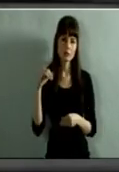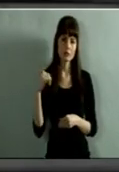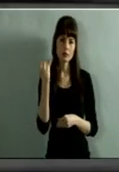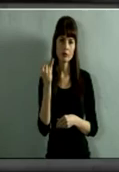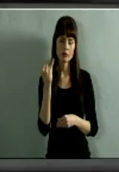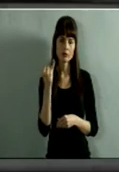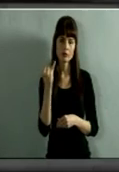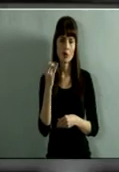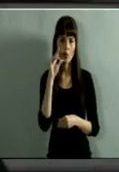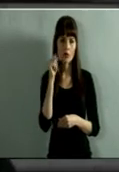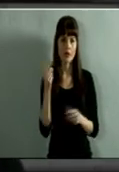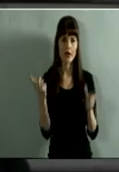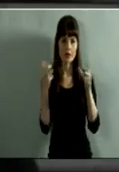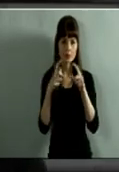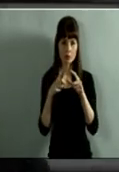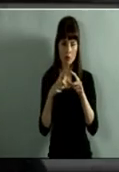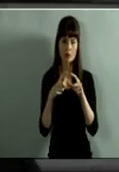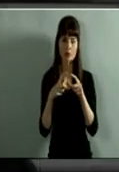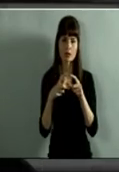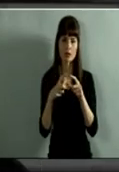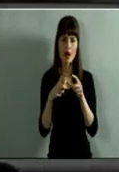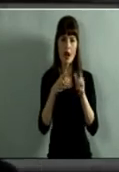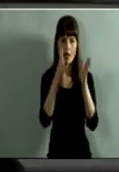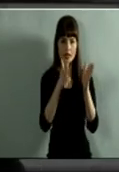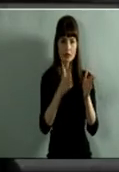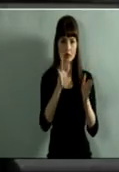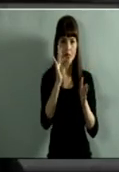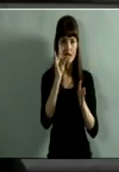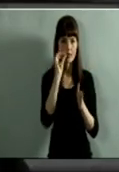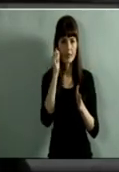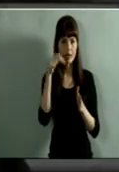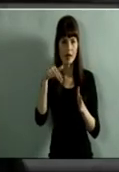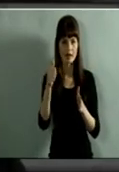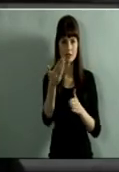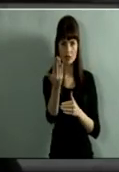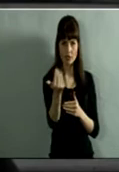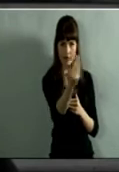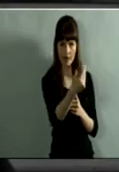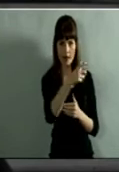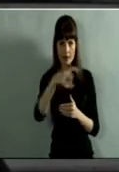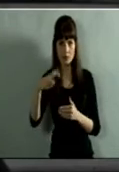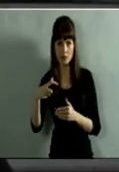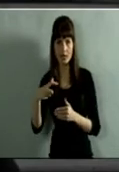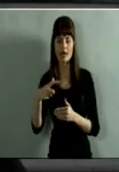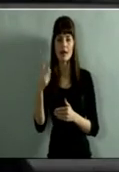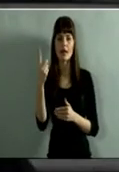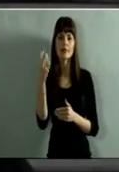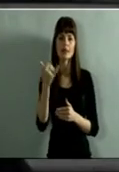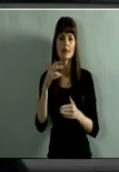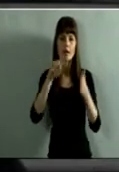pastora llama para que todas aquellas personas que sufren de la vista pasen al frente. Yo en ese momento